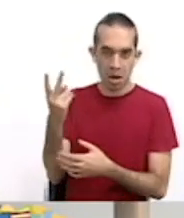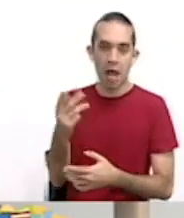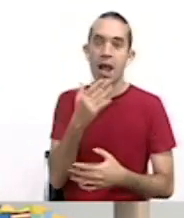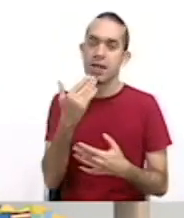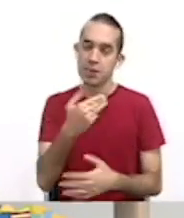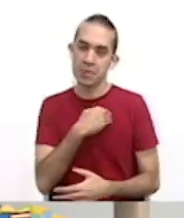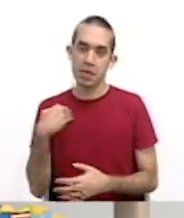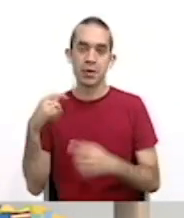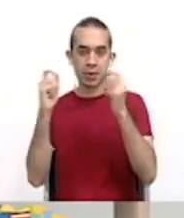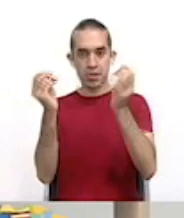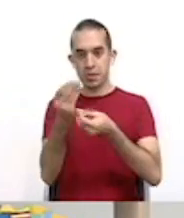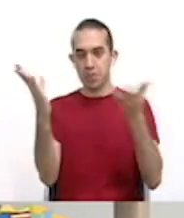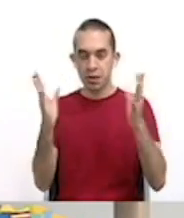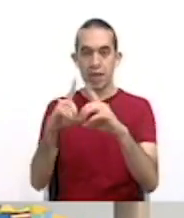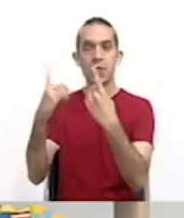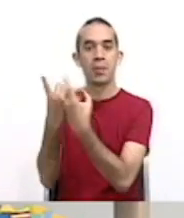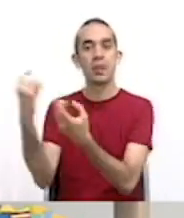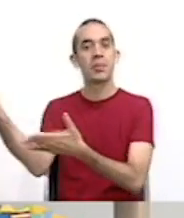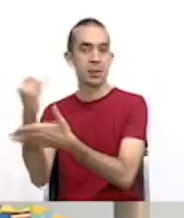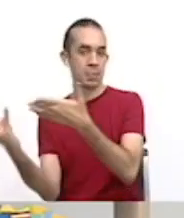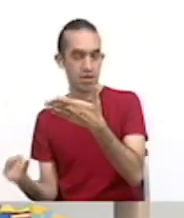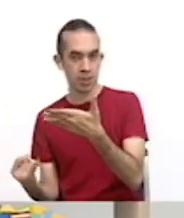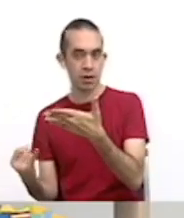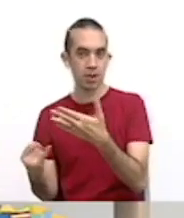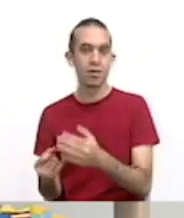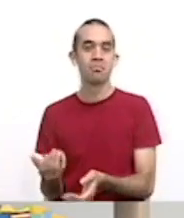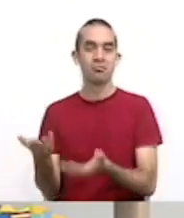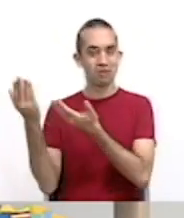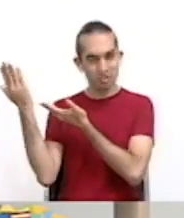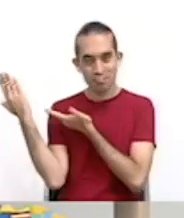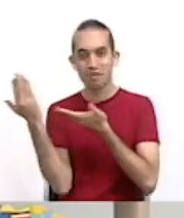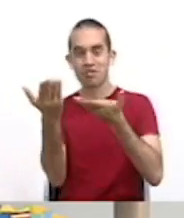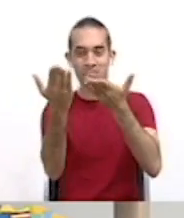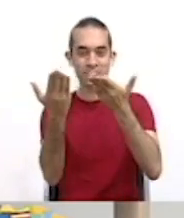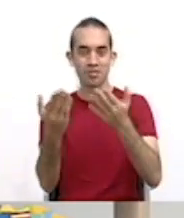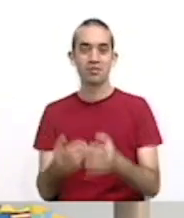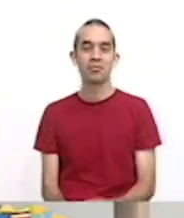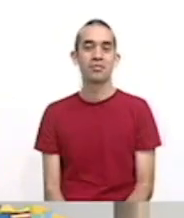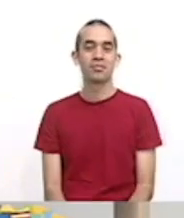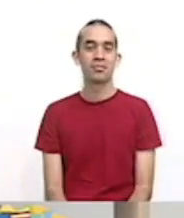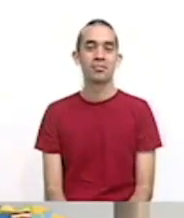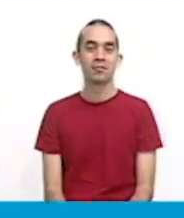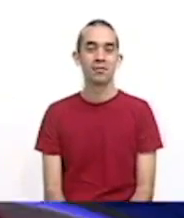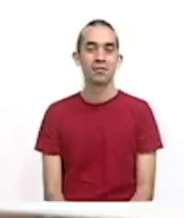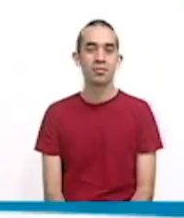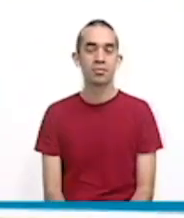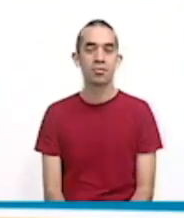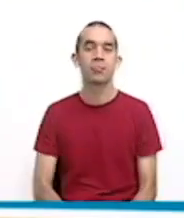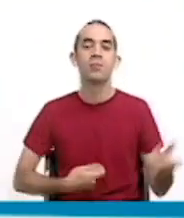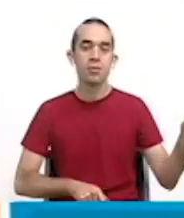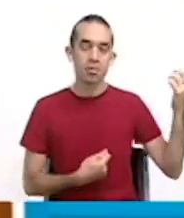Educación Pública, al Departamento de Artes Plásticas, así que con ustedes los dejo con esta pequeña cápsula.